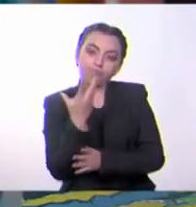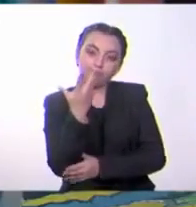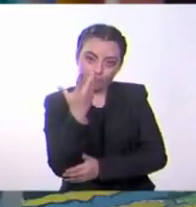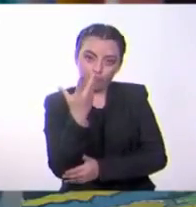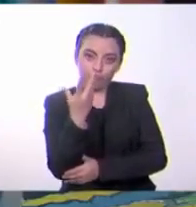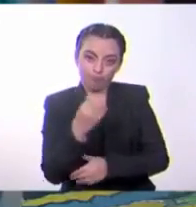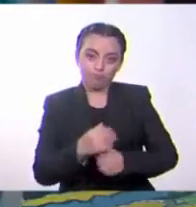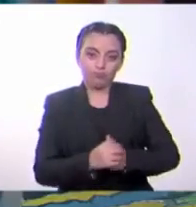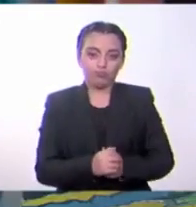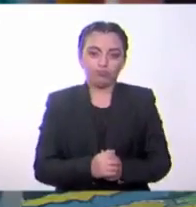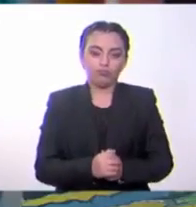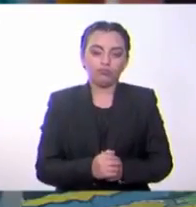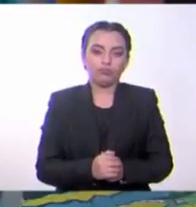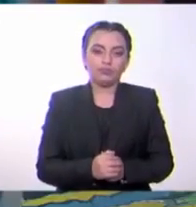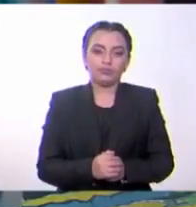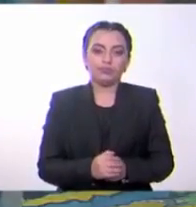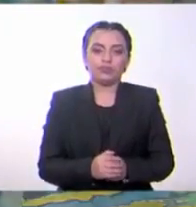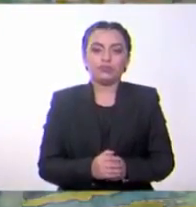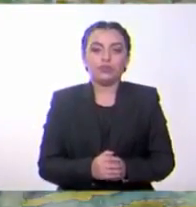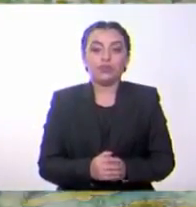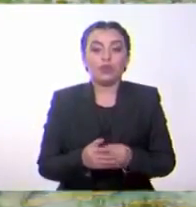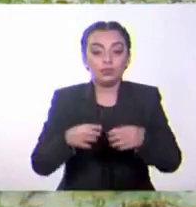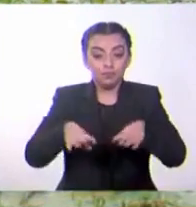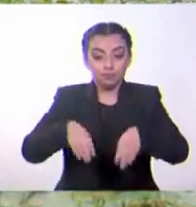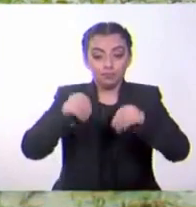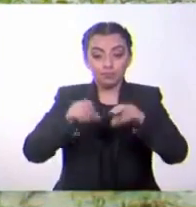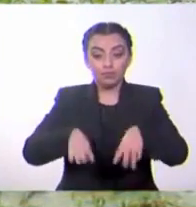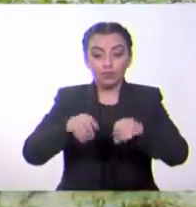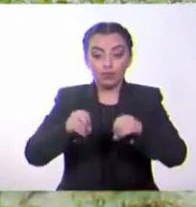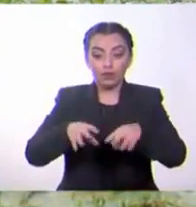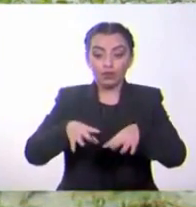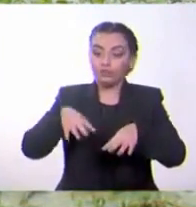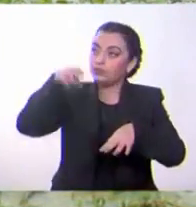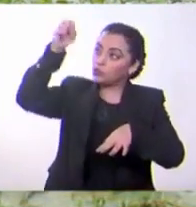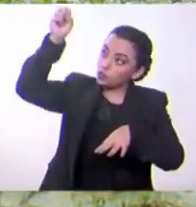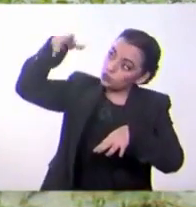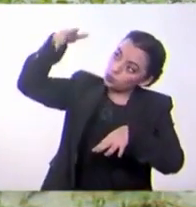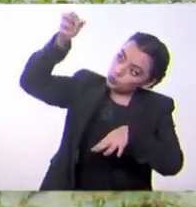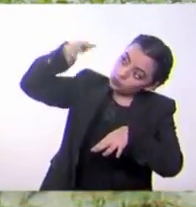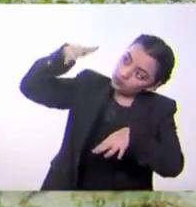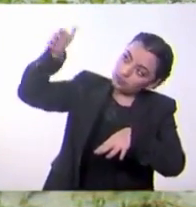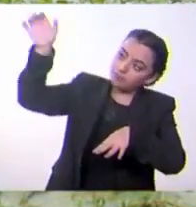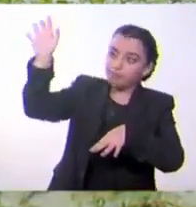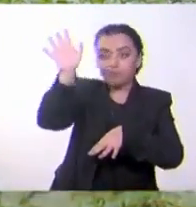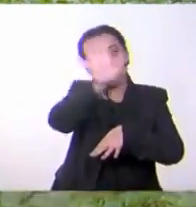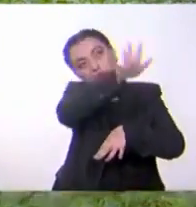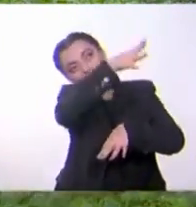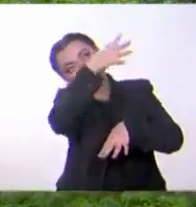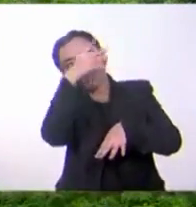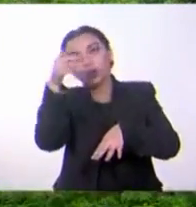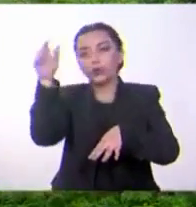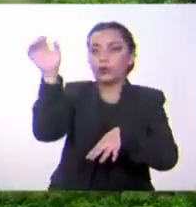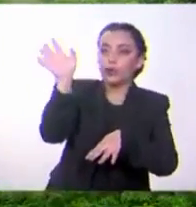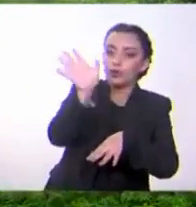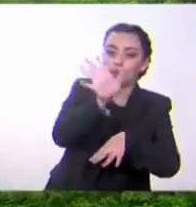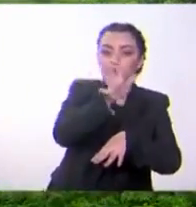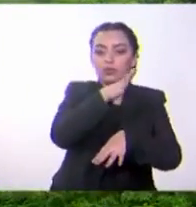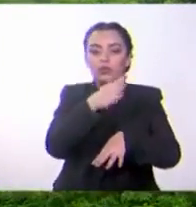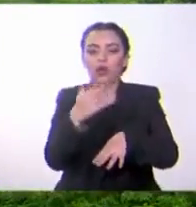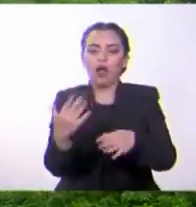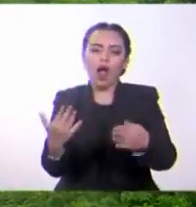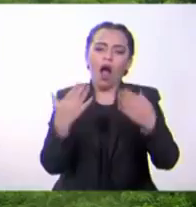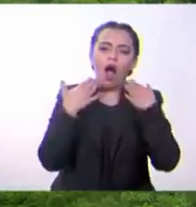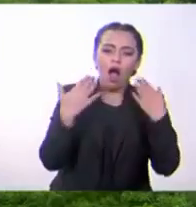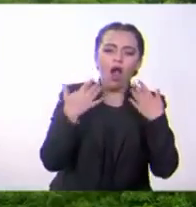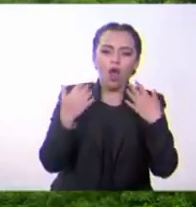cosas que influye en la formación del suelo es la lluvia, el viento, el clima mismo durante un periodo